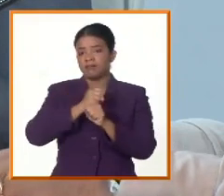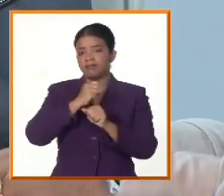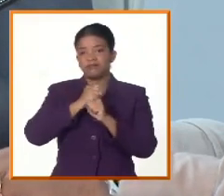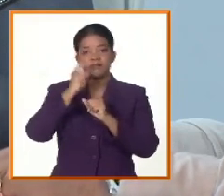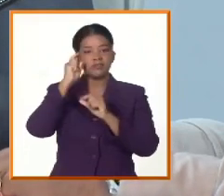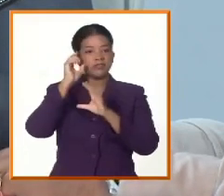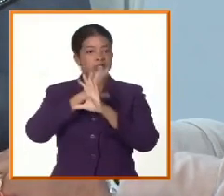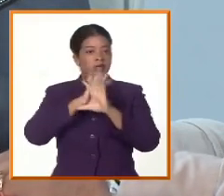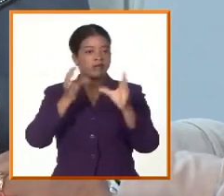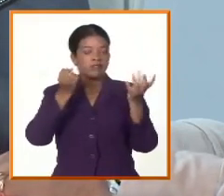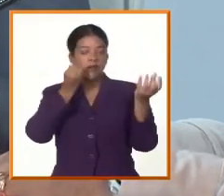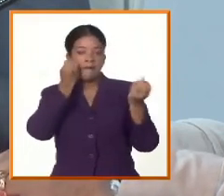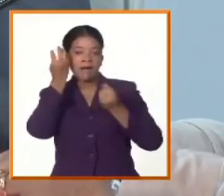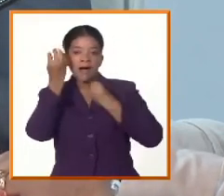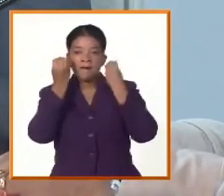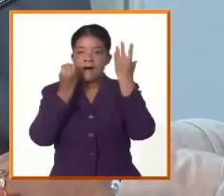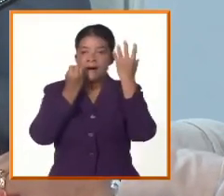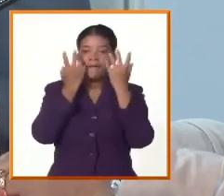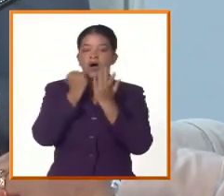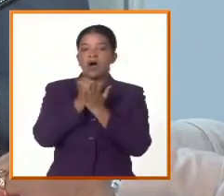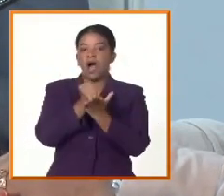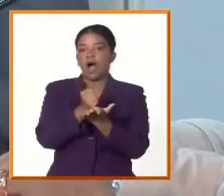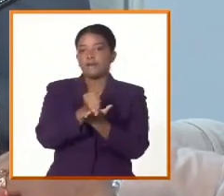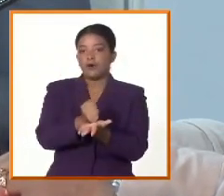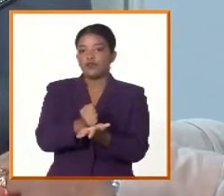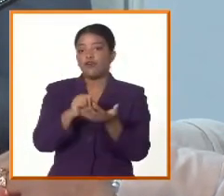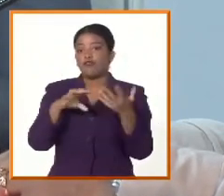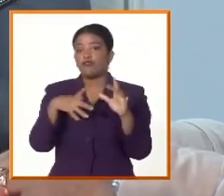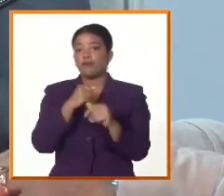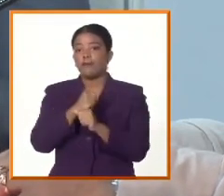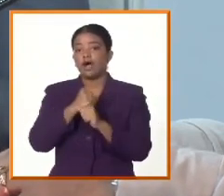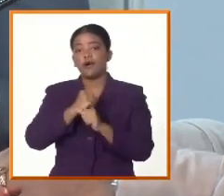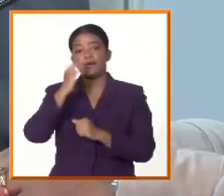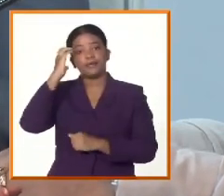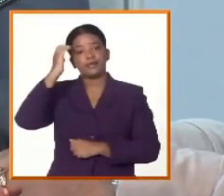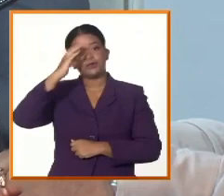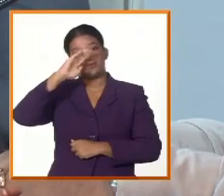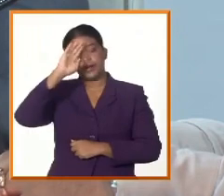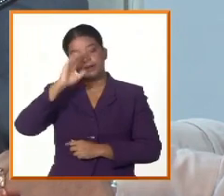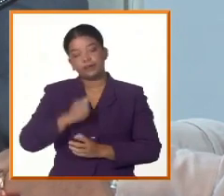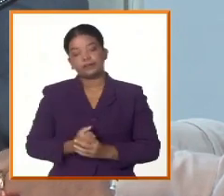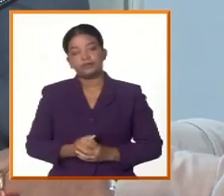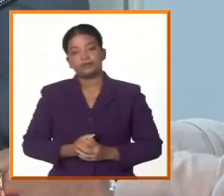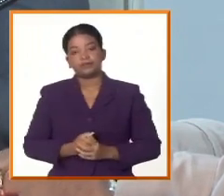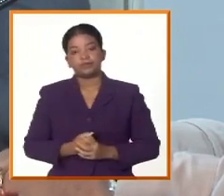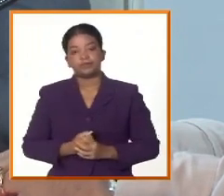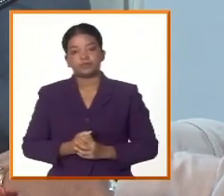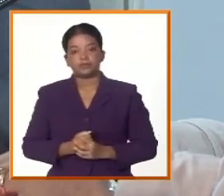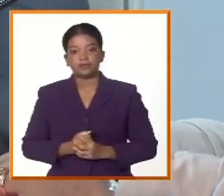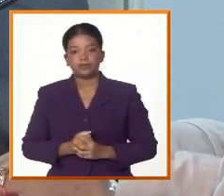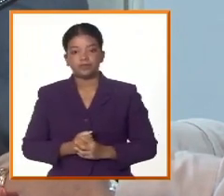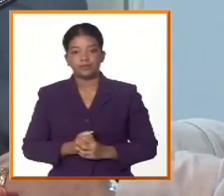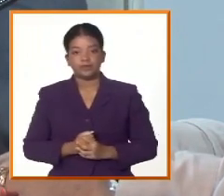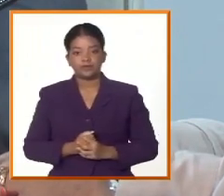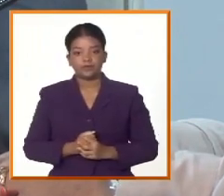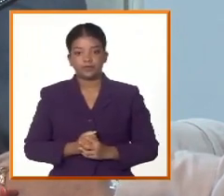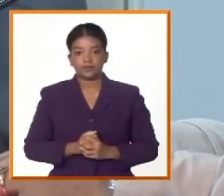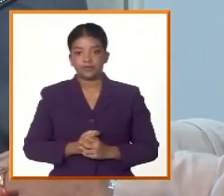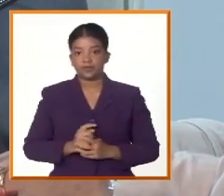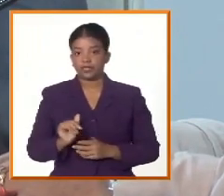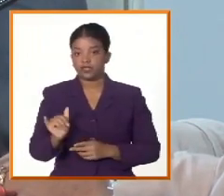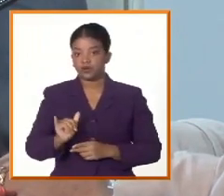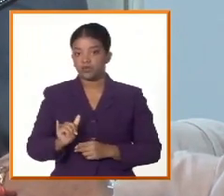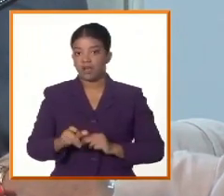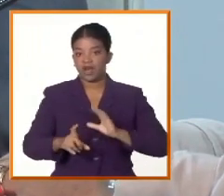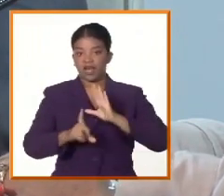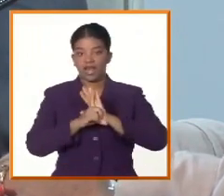apoyándonos en el sistema de trabajo del gobierno cubano apoyando en lo que también se ha aprobado como ley de autonomía de los gobiernos